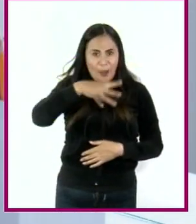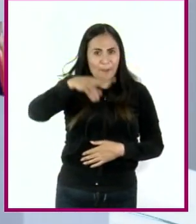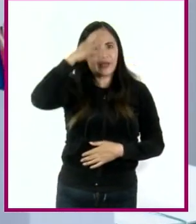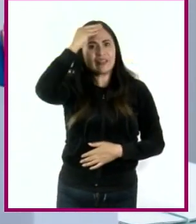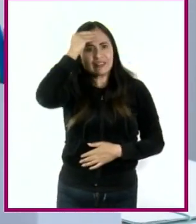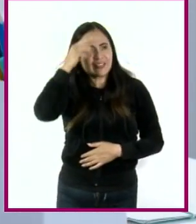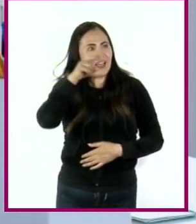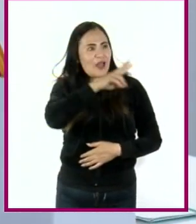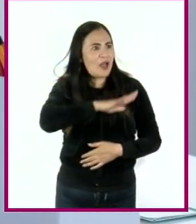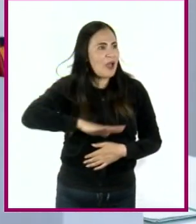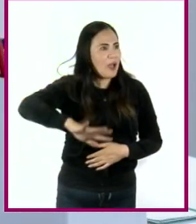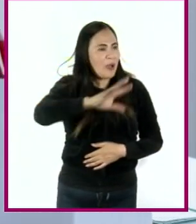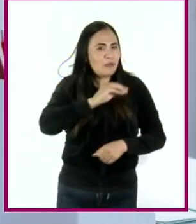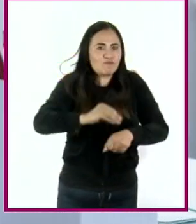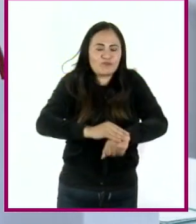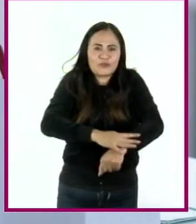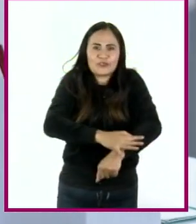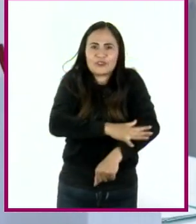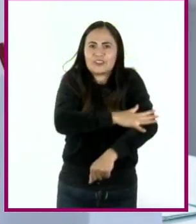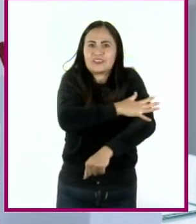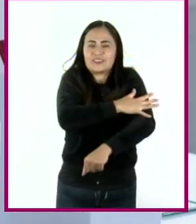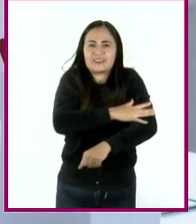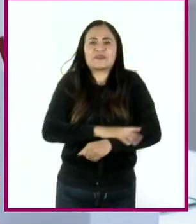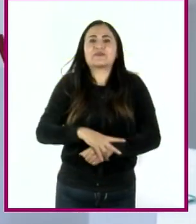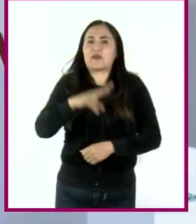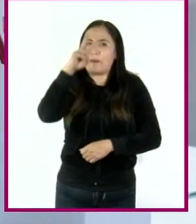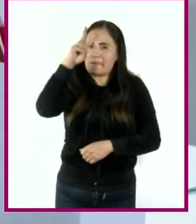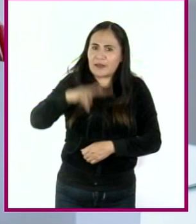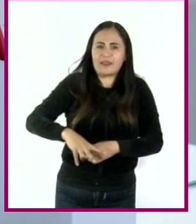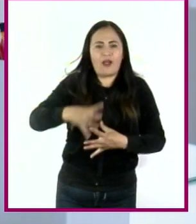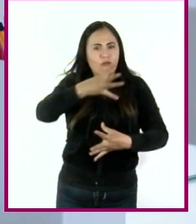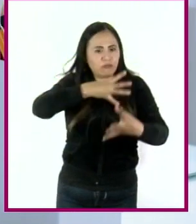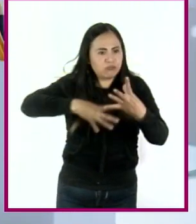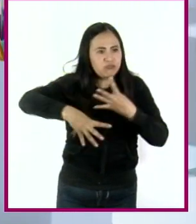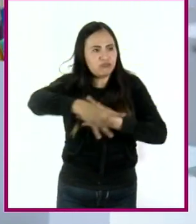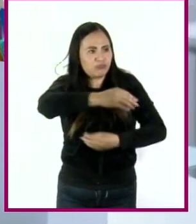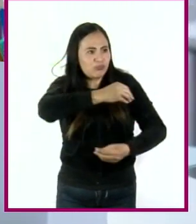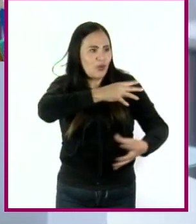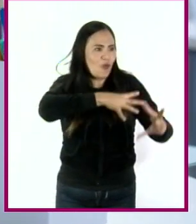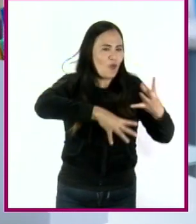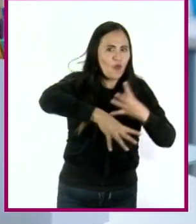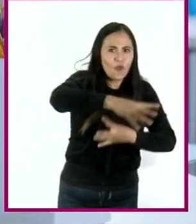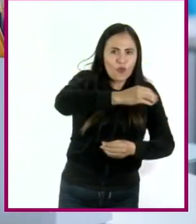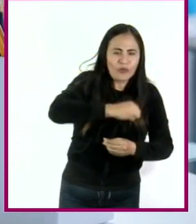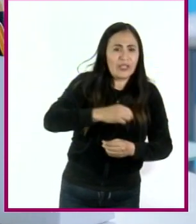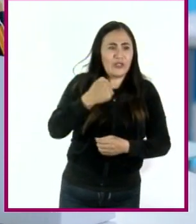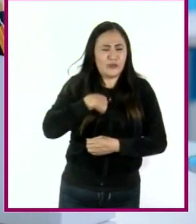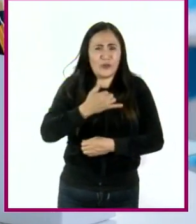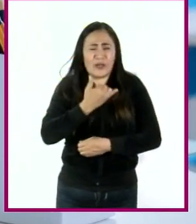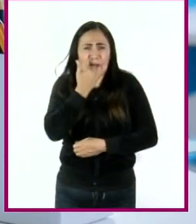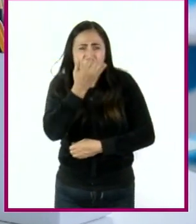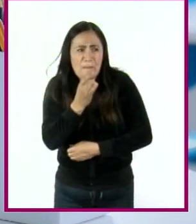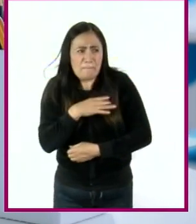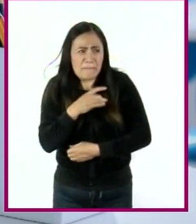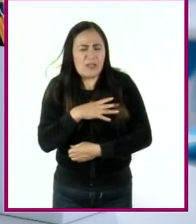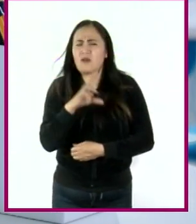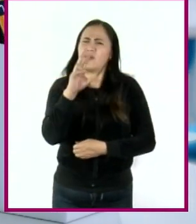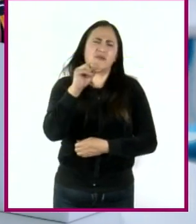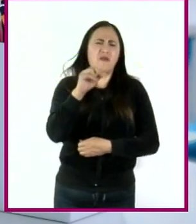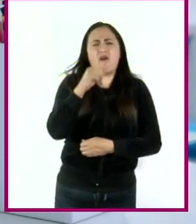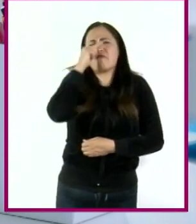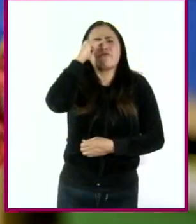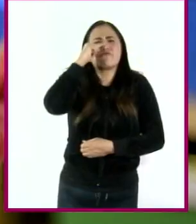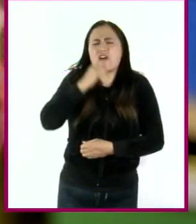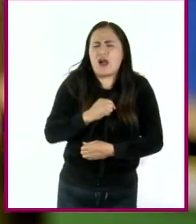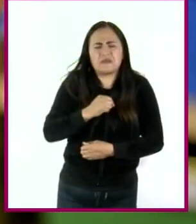climas emocionales positivos, donde exista la cooperación y no se tenga miedo a equivocarse, pues fallar es